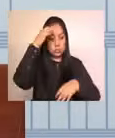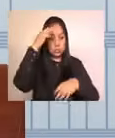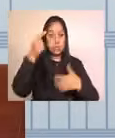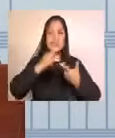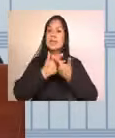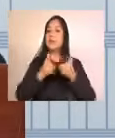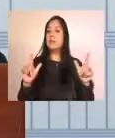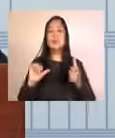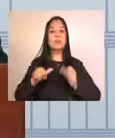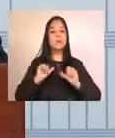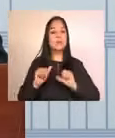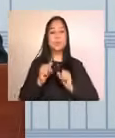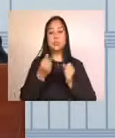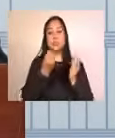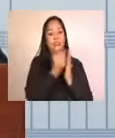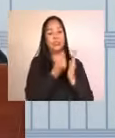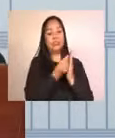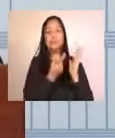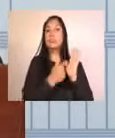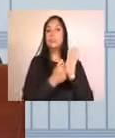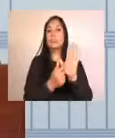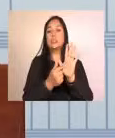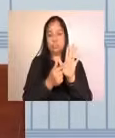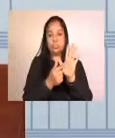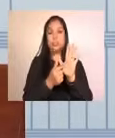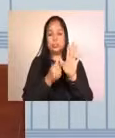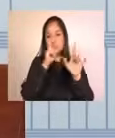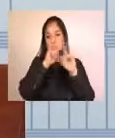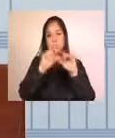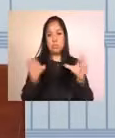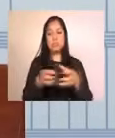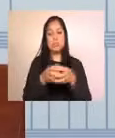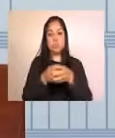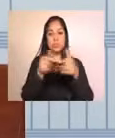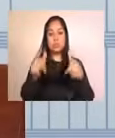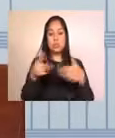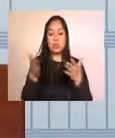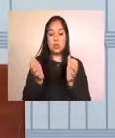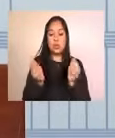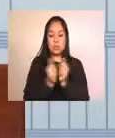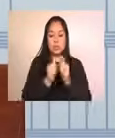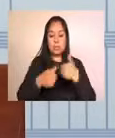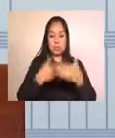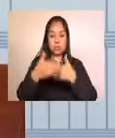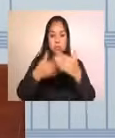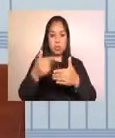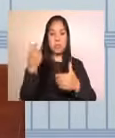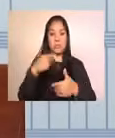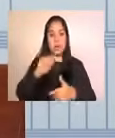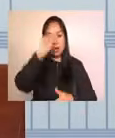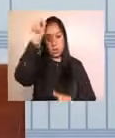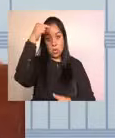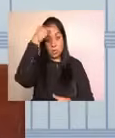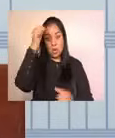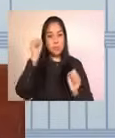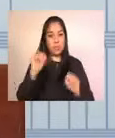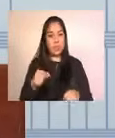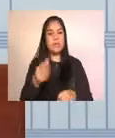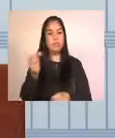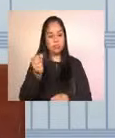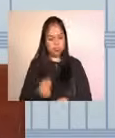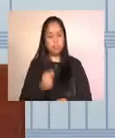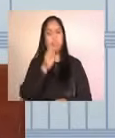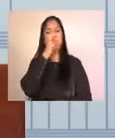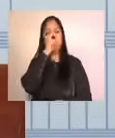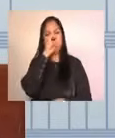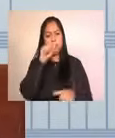información en cuanto a la rendición de cuentas. La comisión acompañará este proceso para que el Ejecutivo cumpla de manera estricta esta